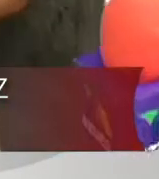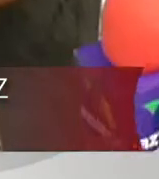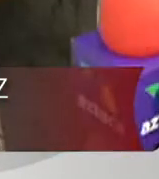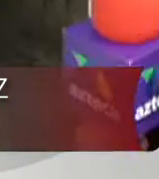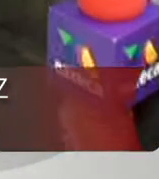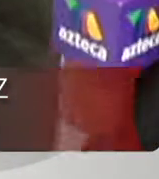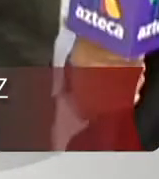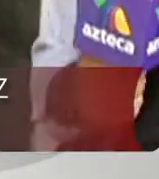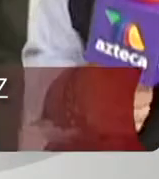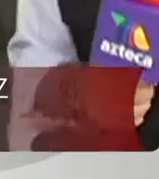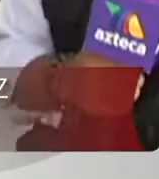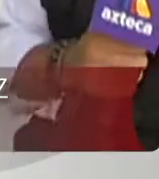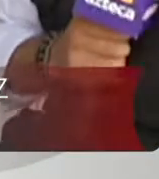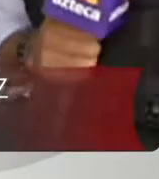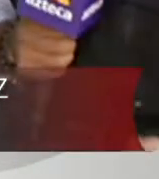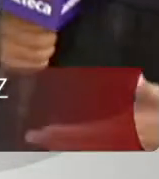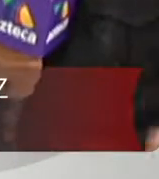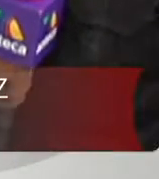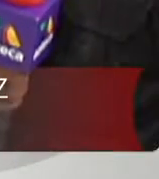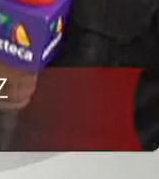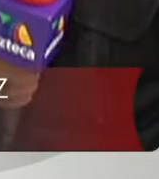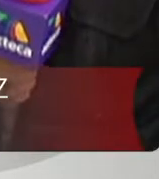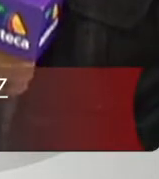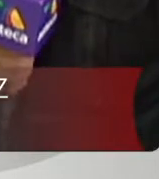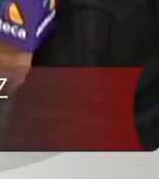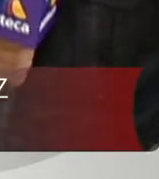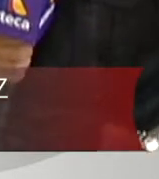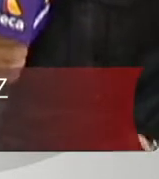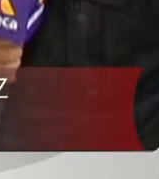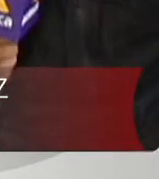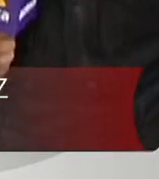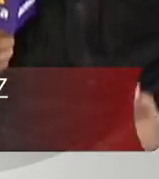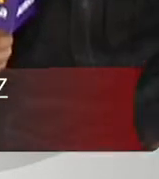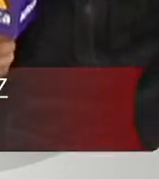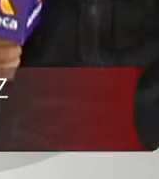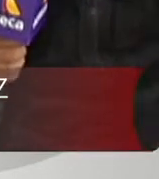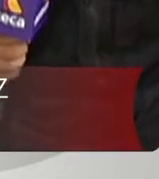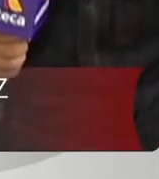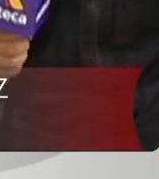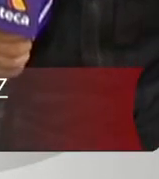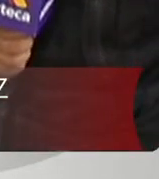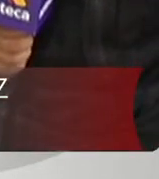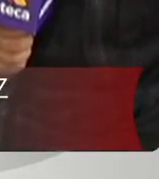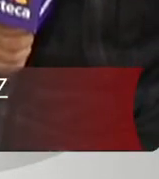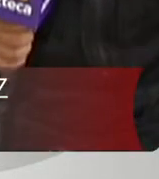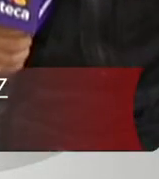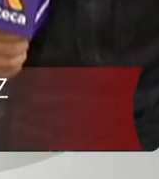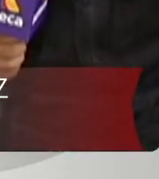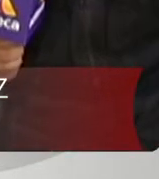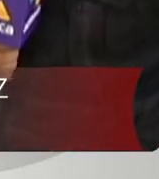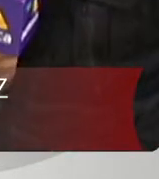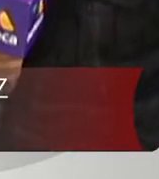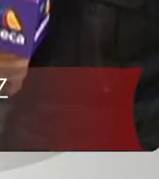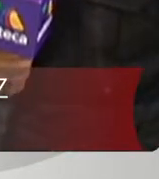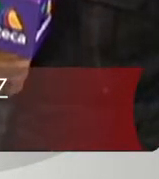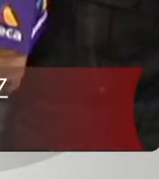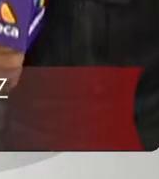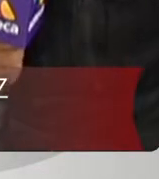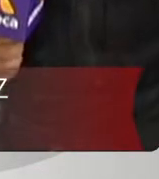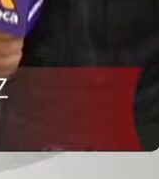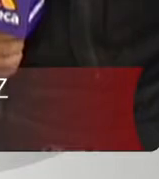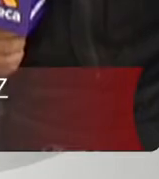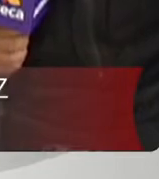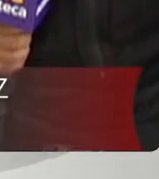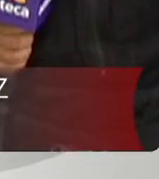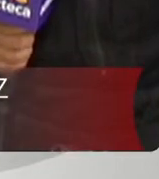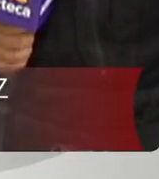Ella está muy contenta y ya sabe, 25 años correspondiendo a tu confianza es lo que está haciendo A Quien Corresponda para usted. Regresamos con ustedes